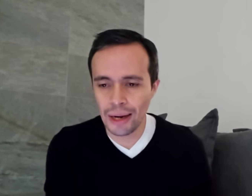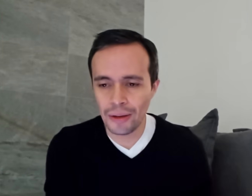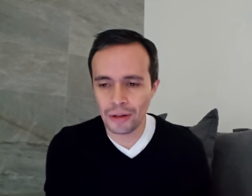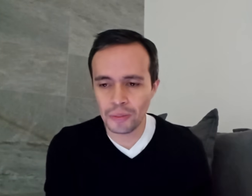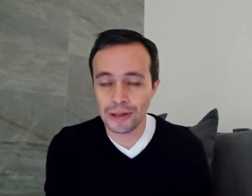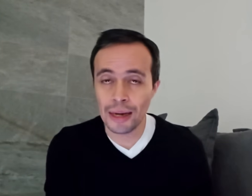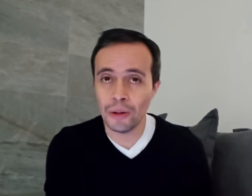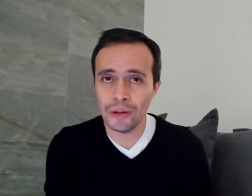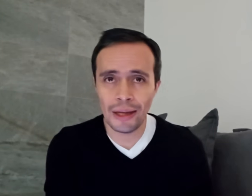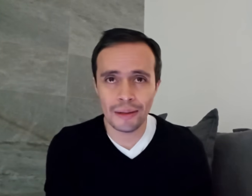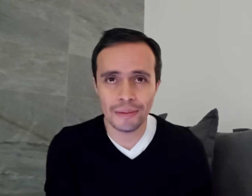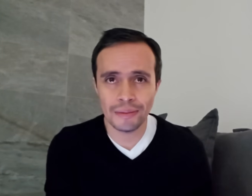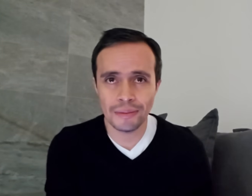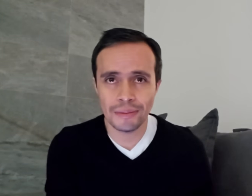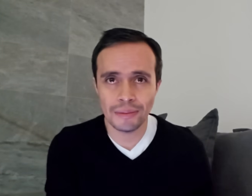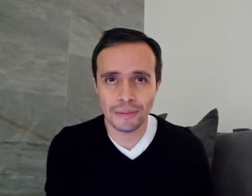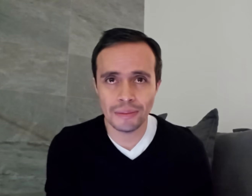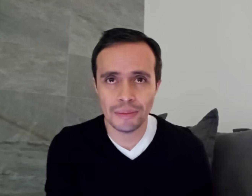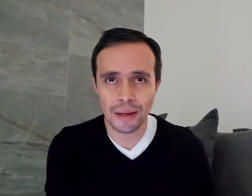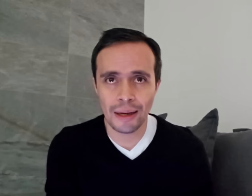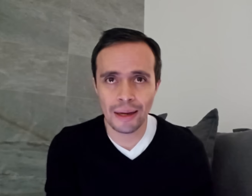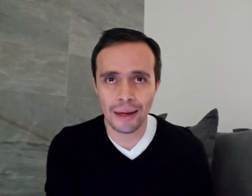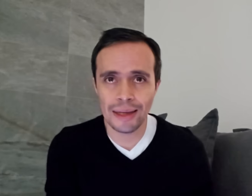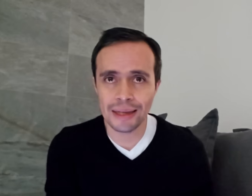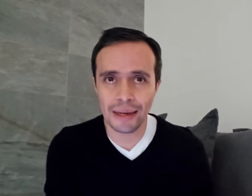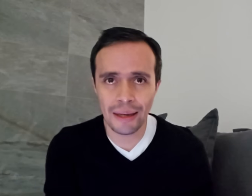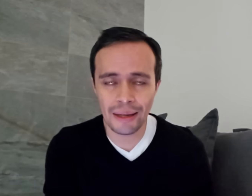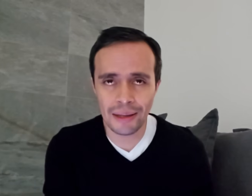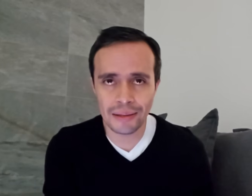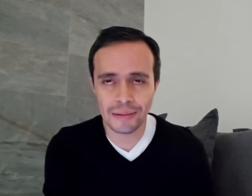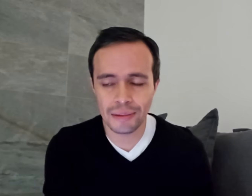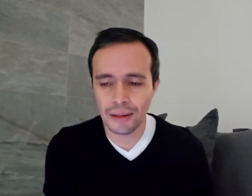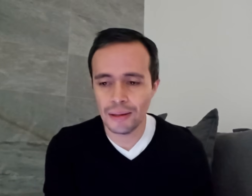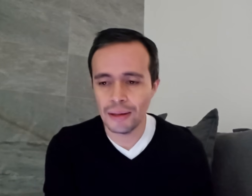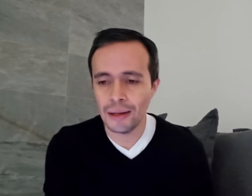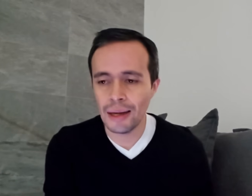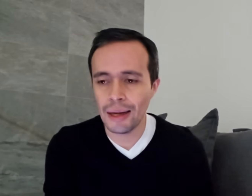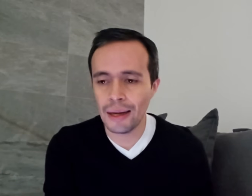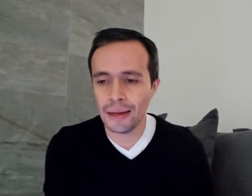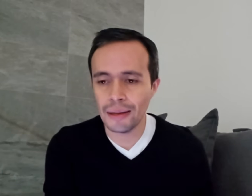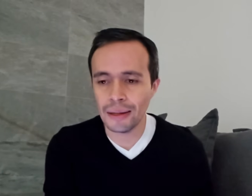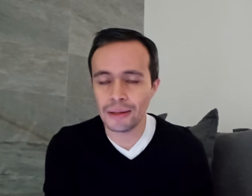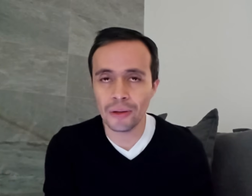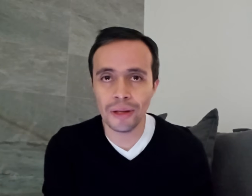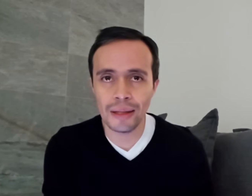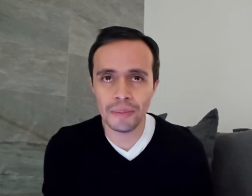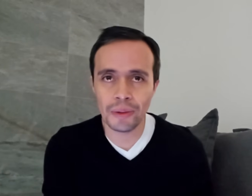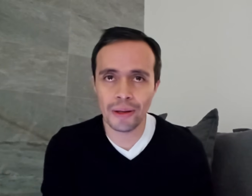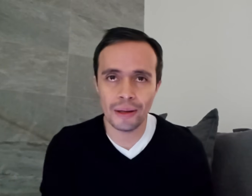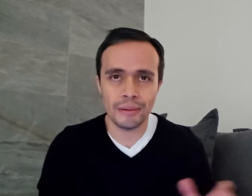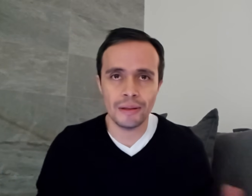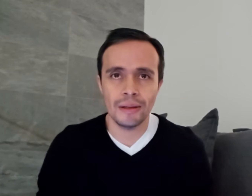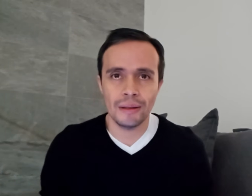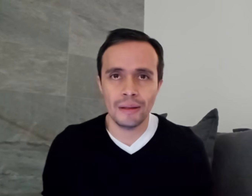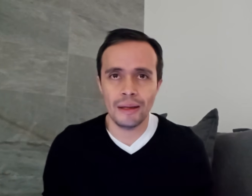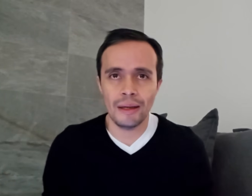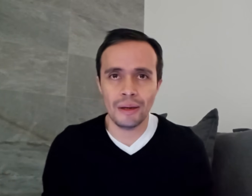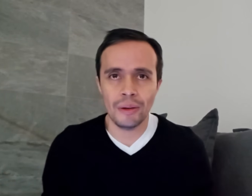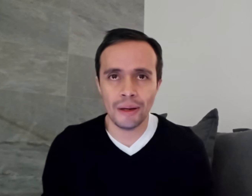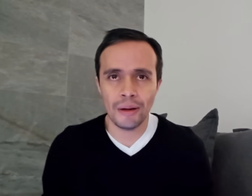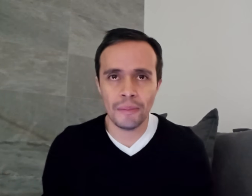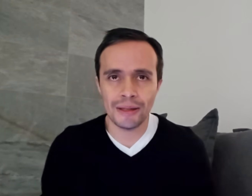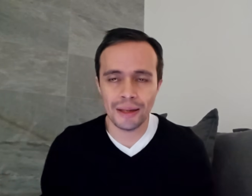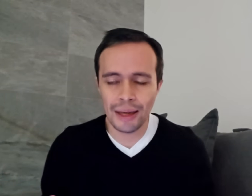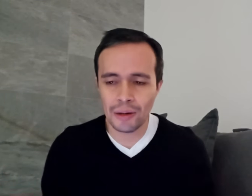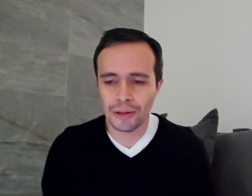eran contrarios, pues al monte, a las guerrillas, a esconderse, porque